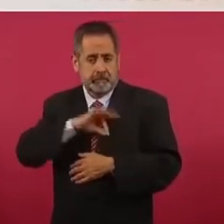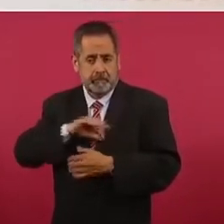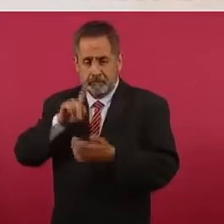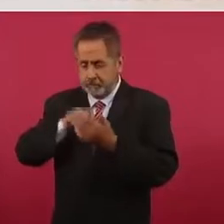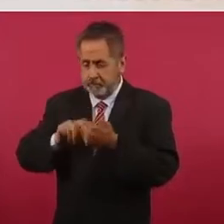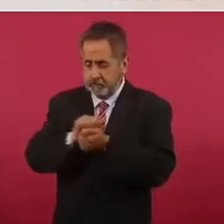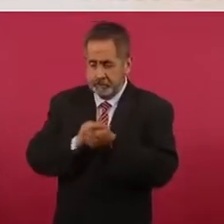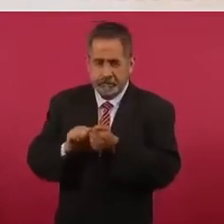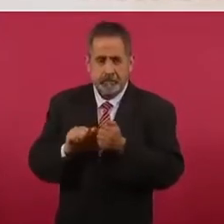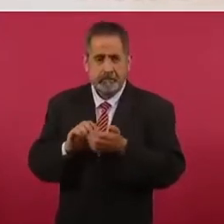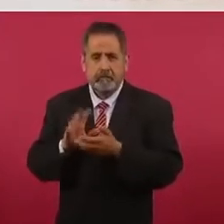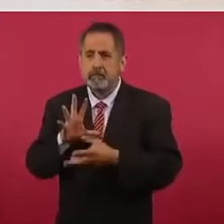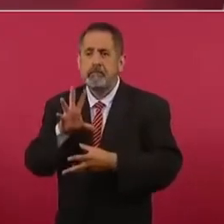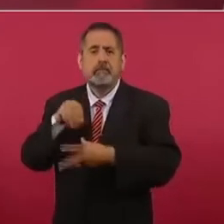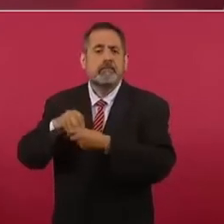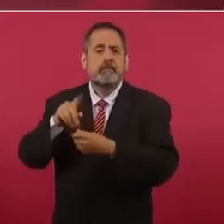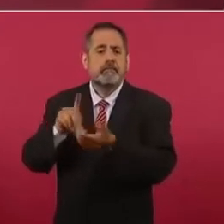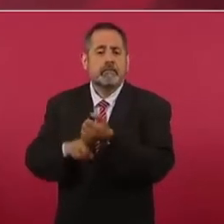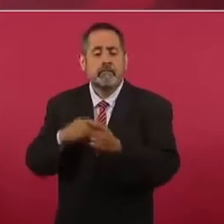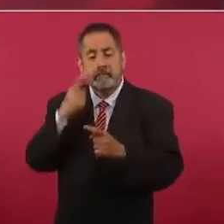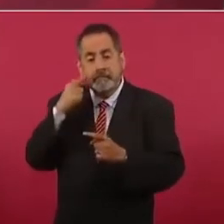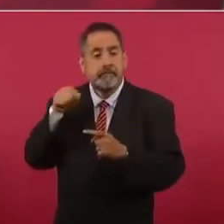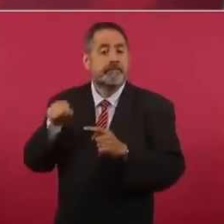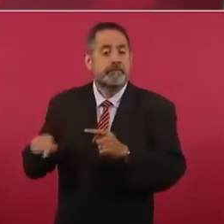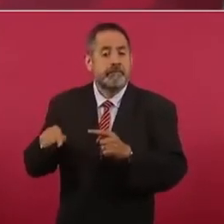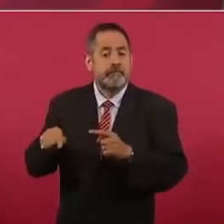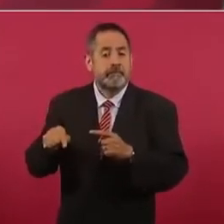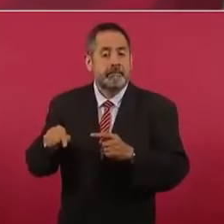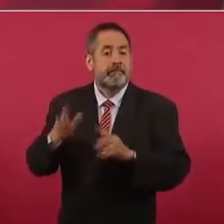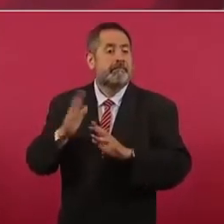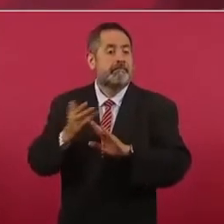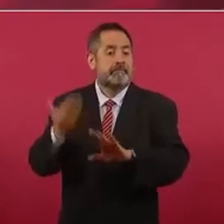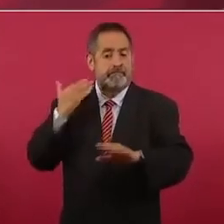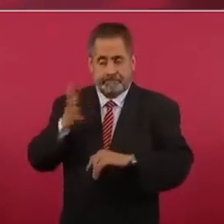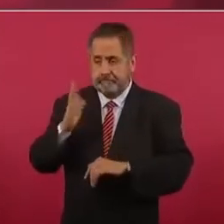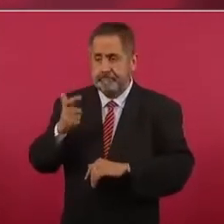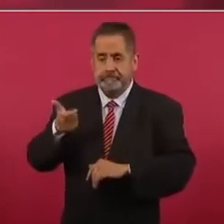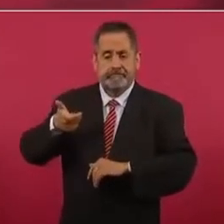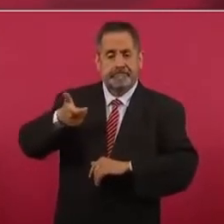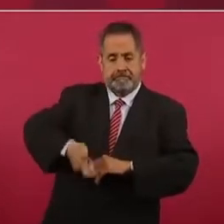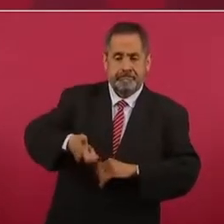refinación, eso incluye de que la refinería pagó